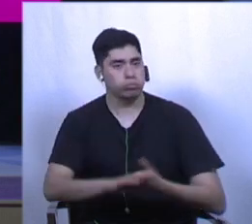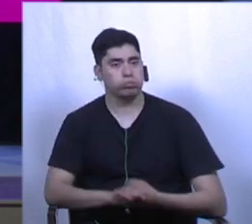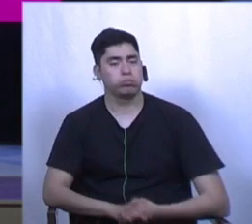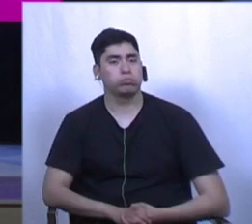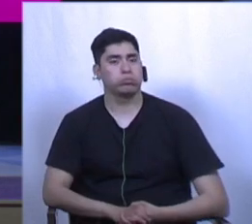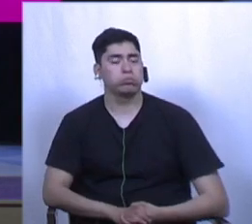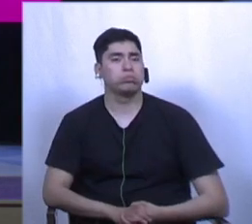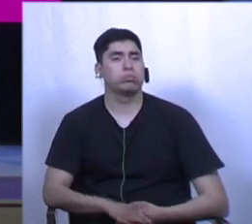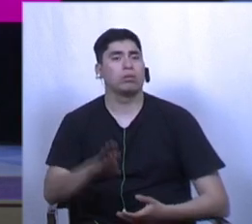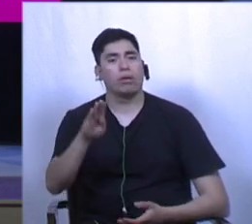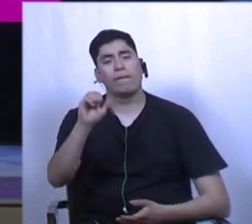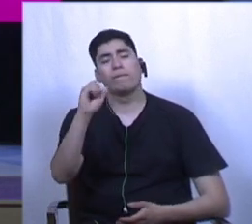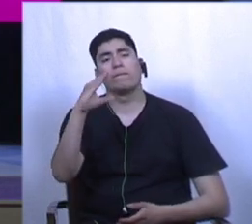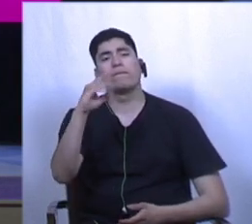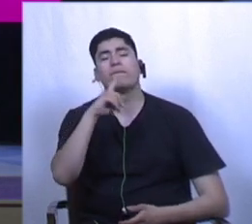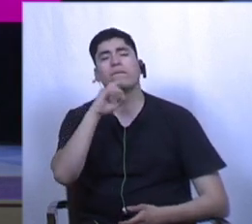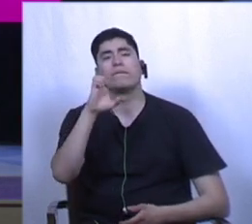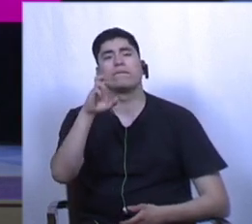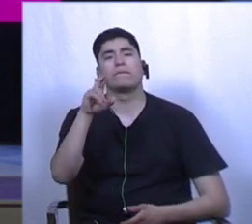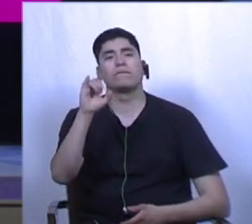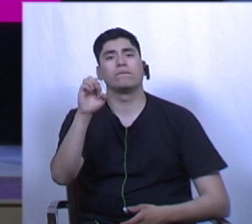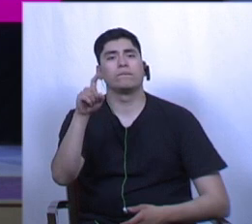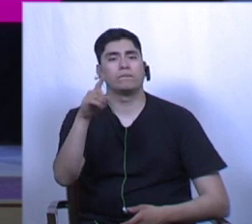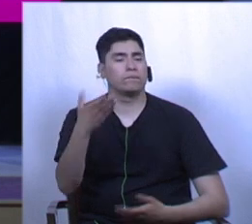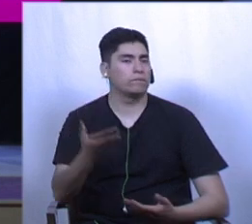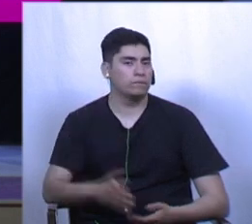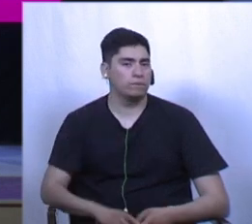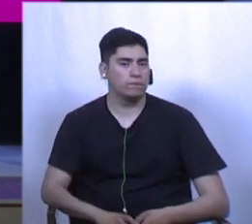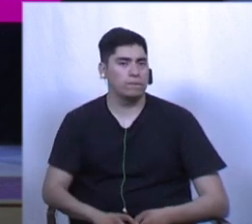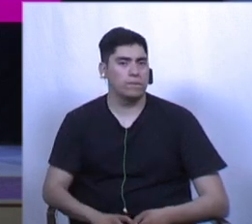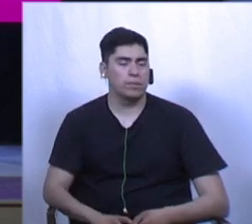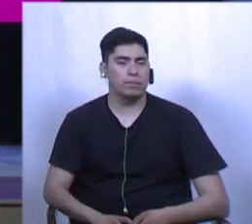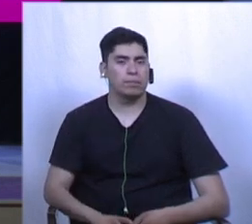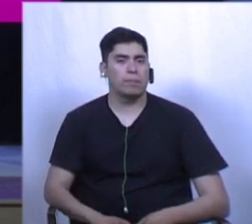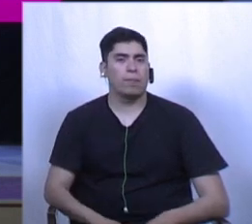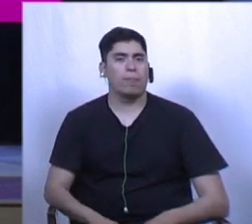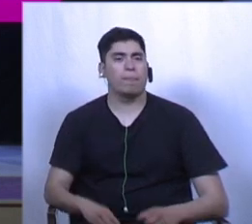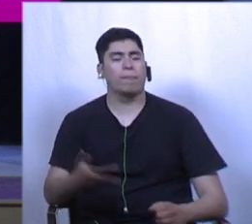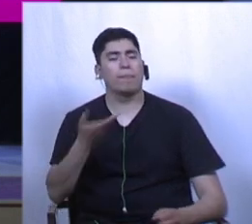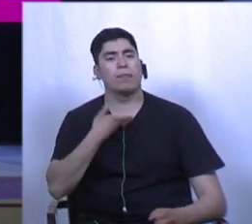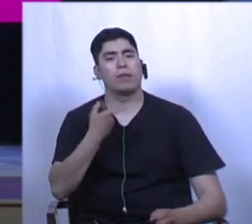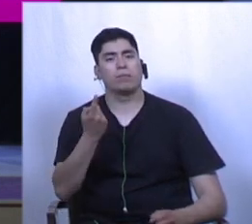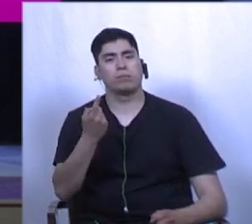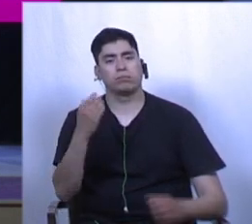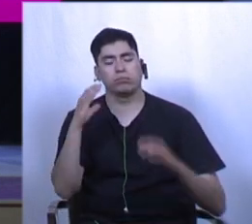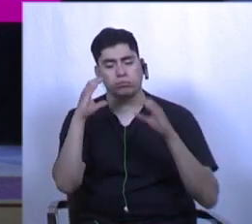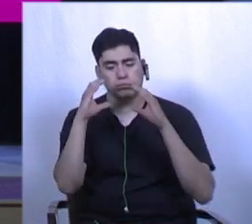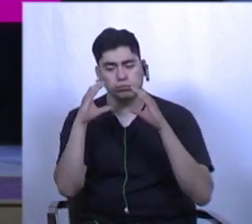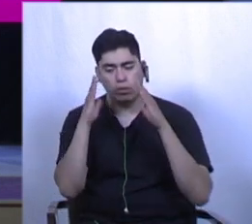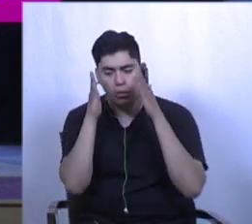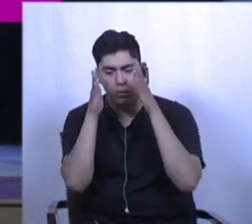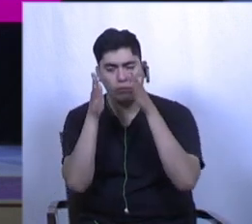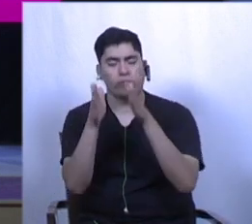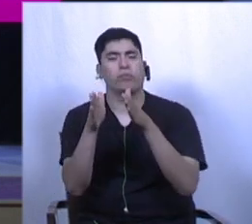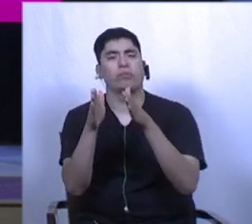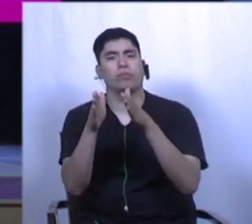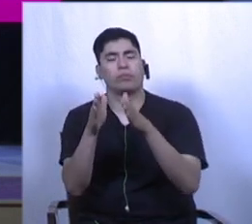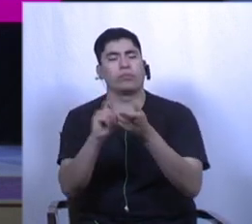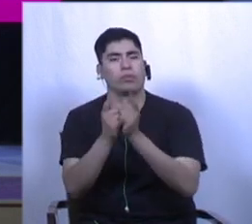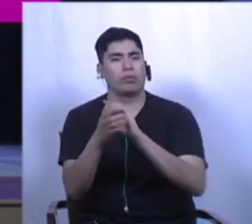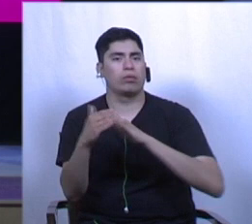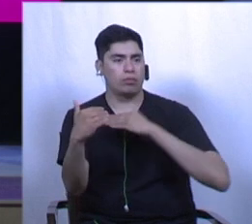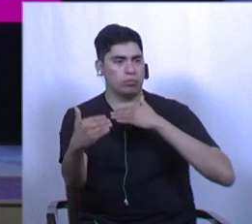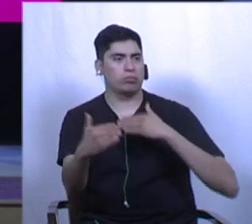en día bacterias con nombre que podamos reconocer. Por lo tanto, necesitamos tomar un enfoque evolucionario